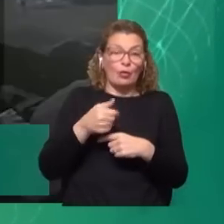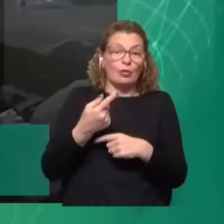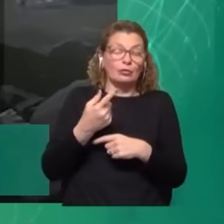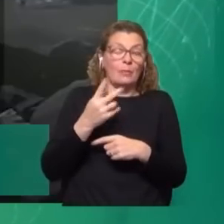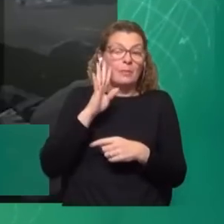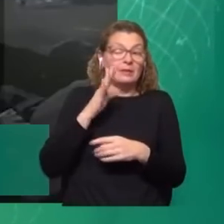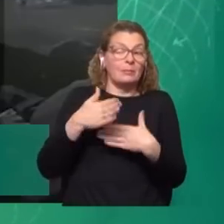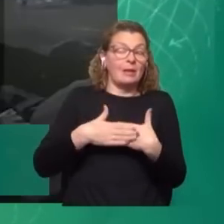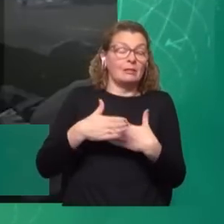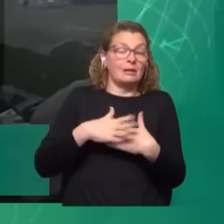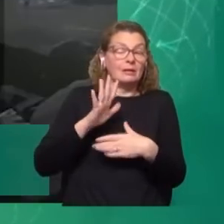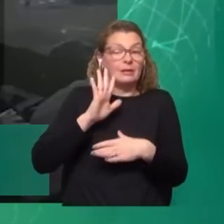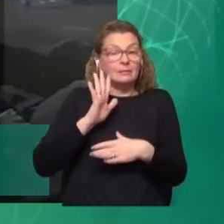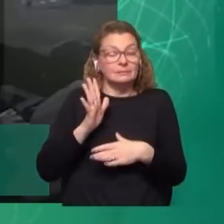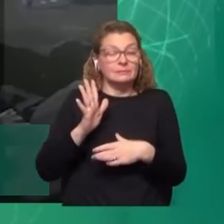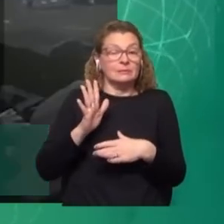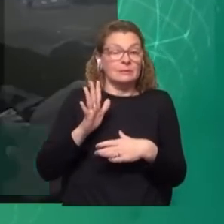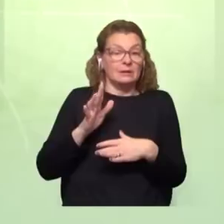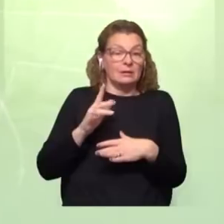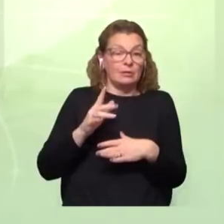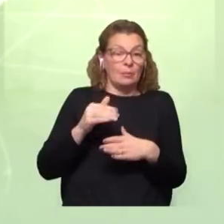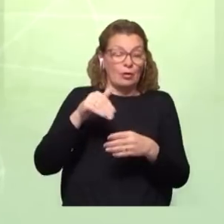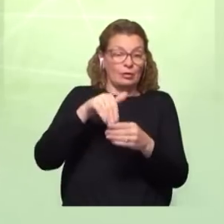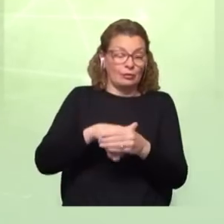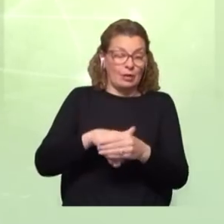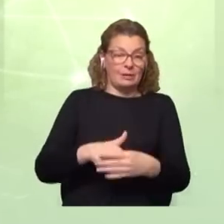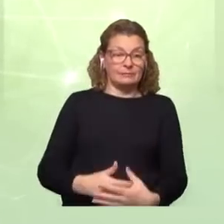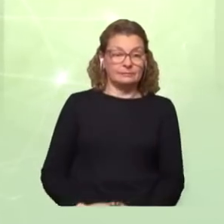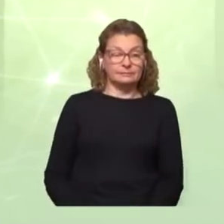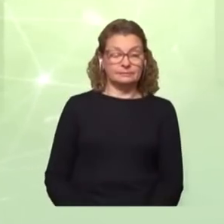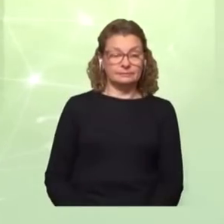ya más cerca y tocando y rozándolo electoral